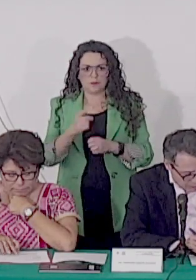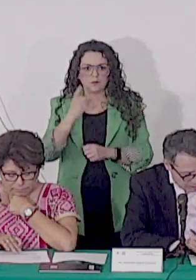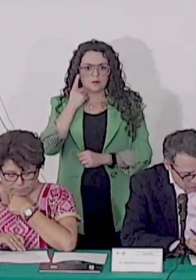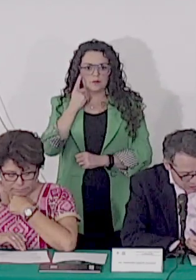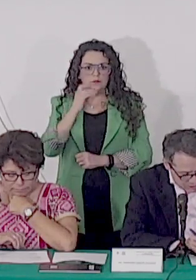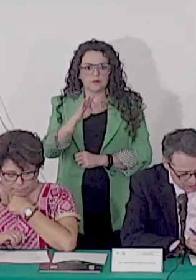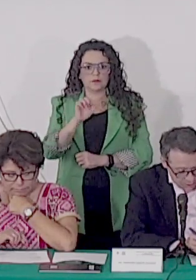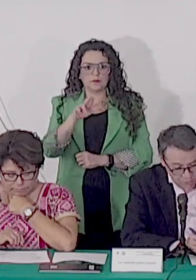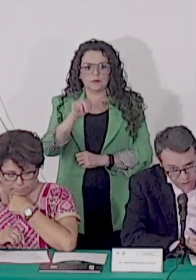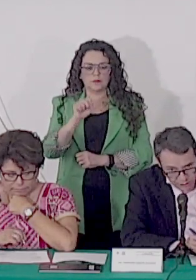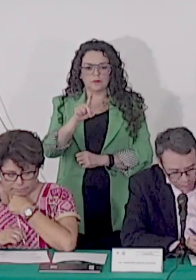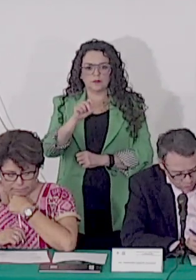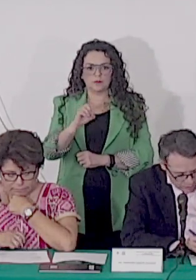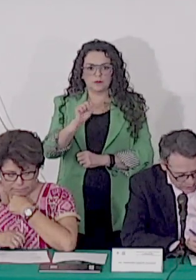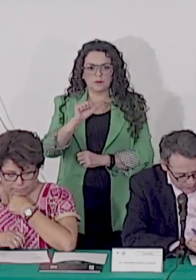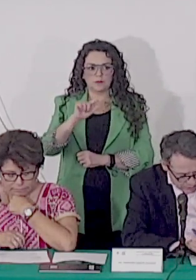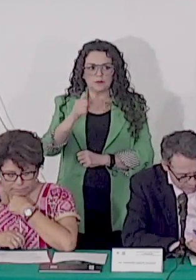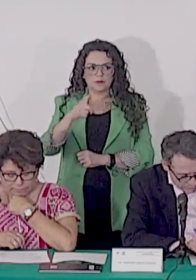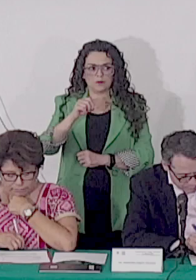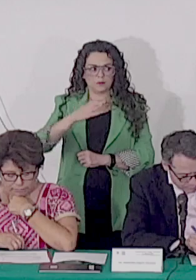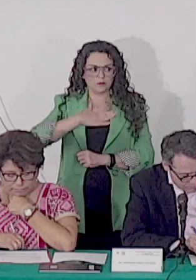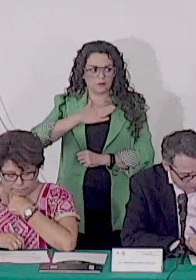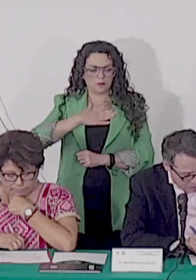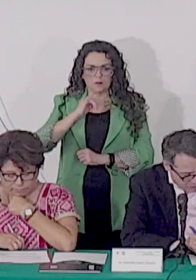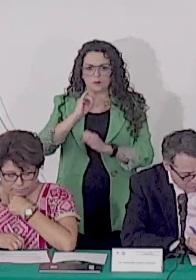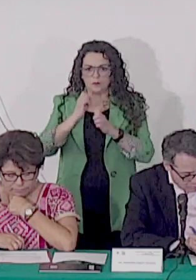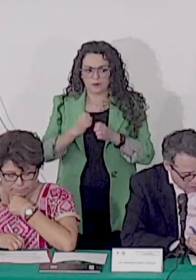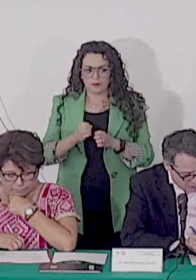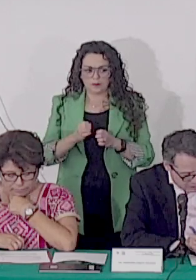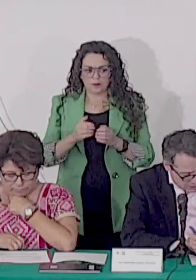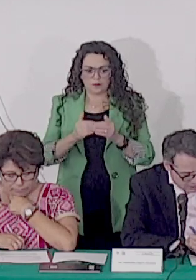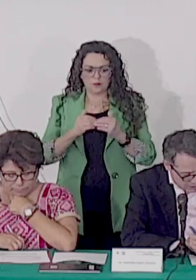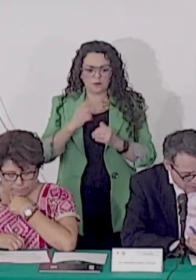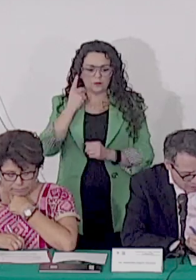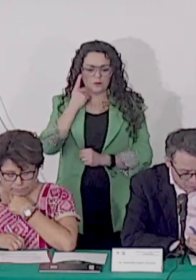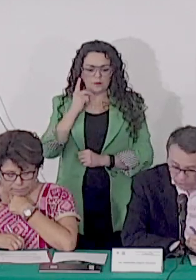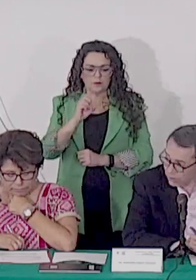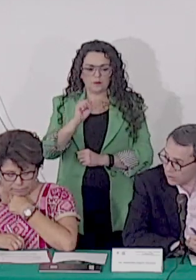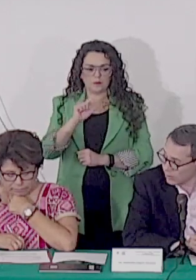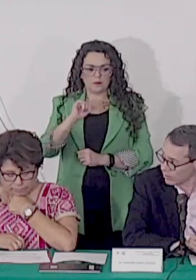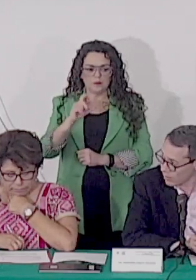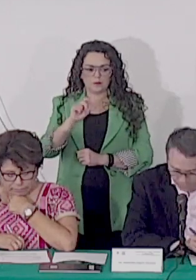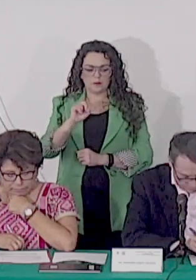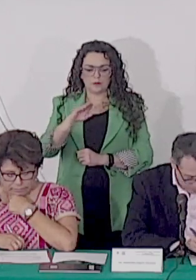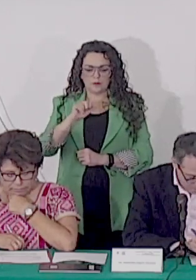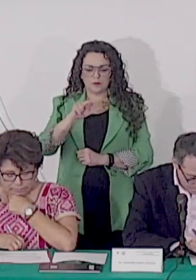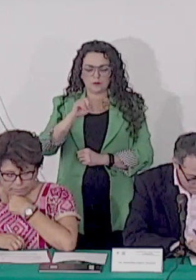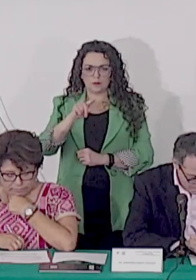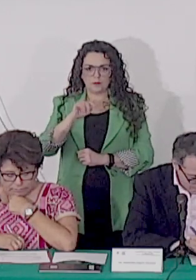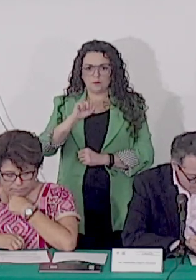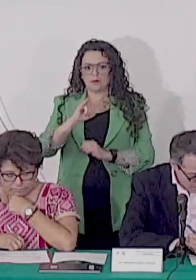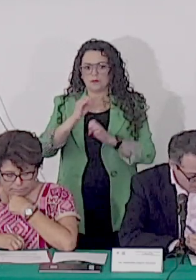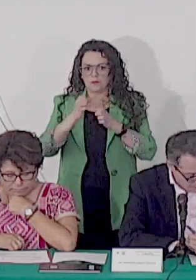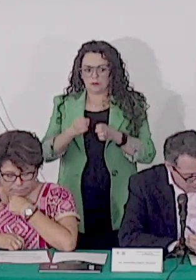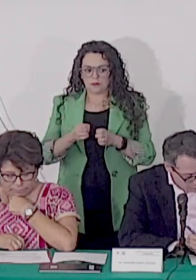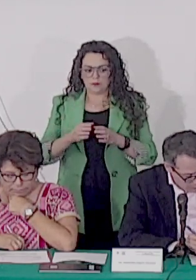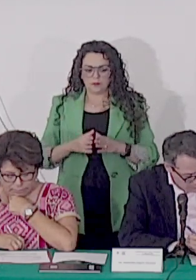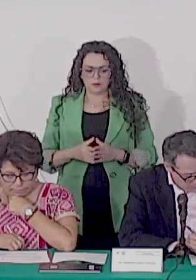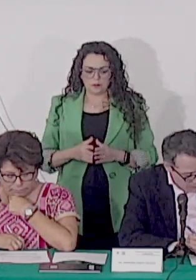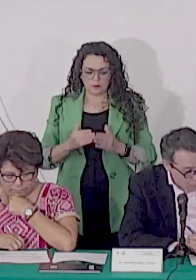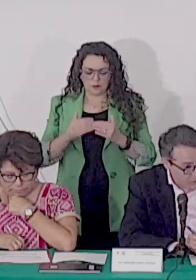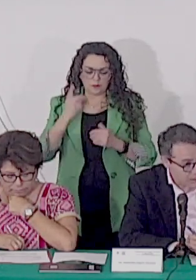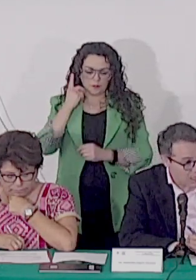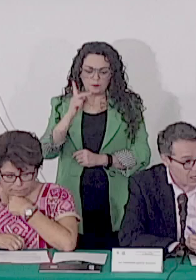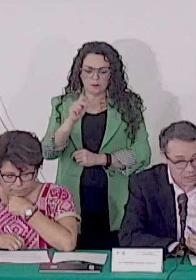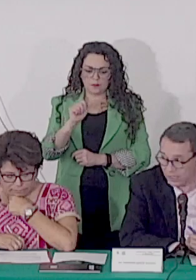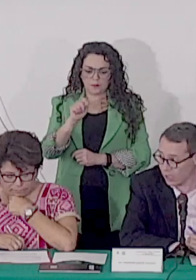Diputado Fernando Zárate Salgado, el de la voz, presente. Diputada Lisette Salgado Viramontes. Presente. Diputada